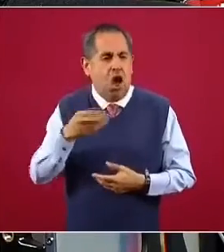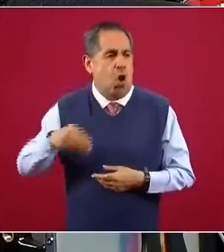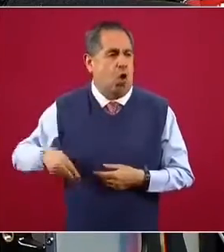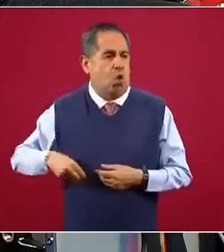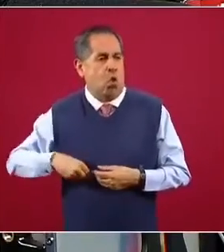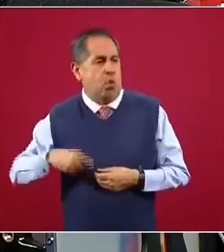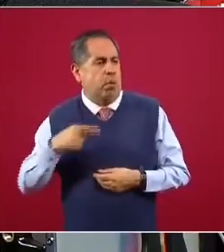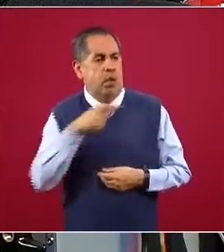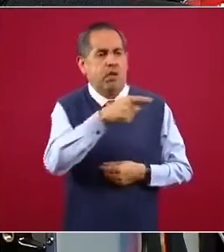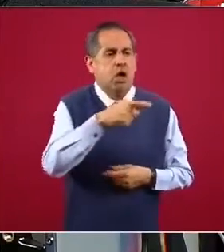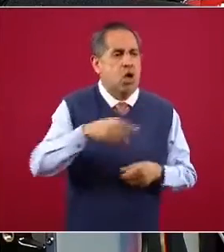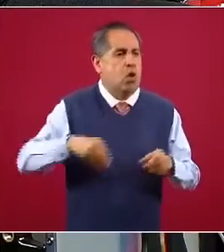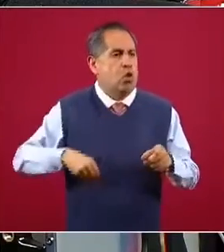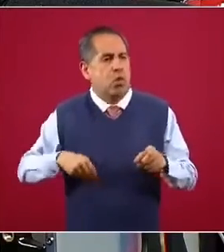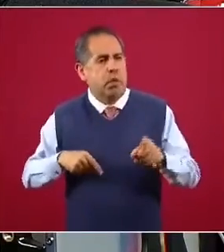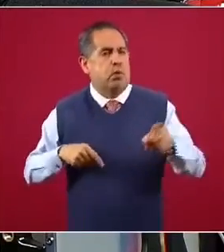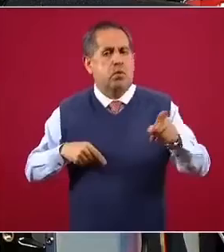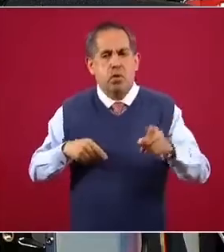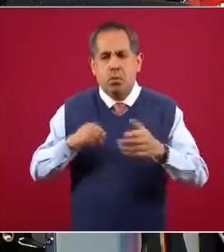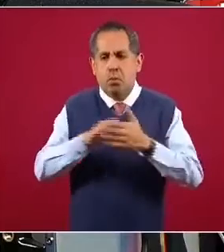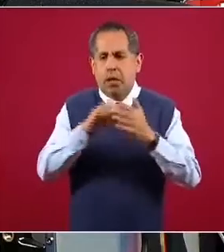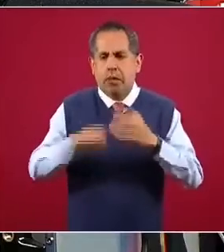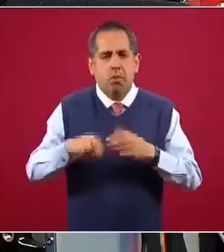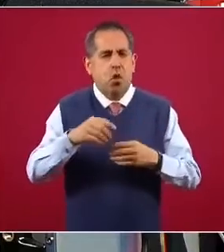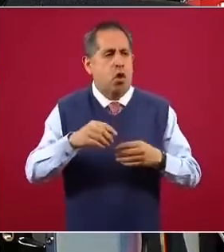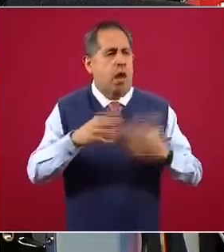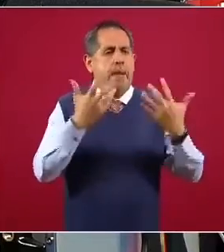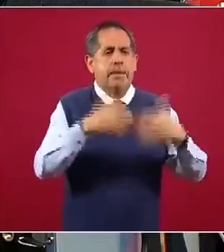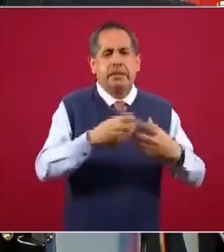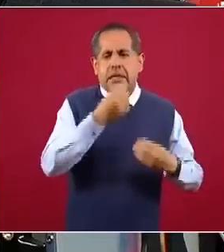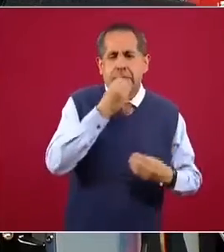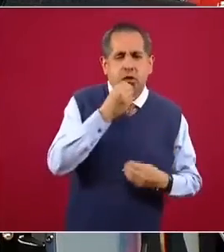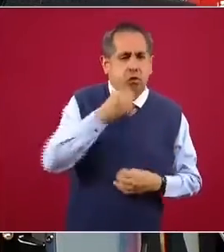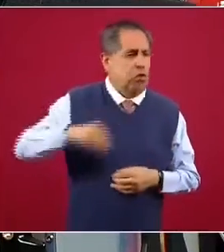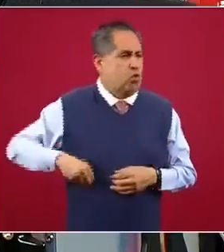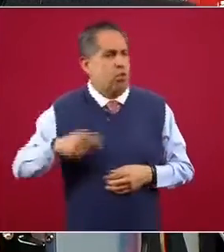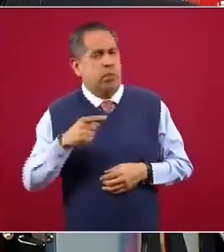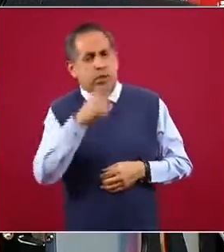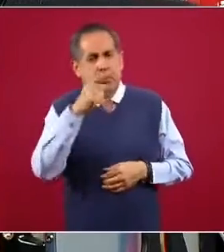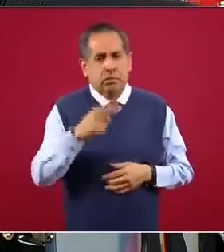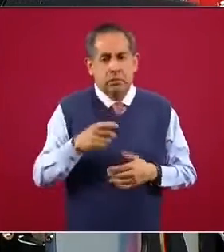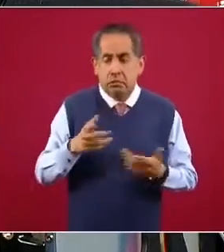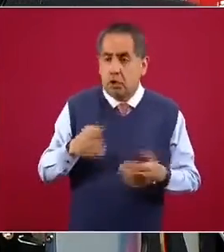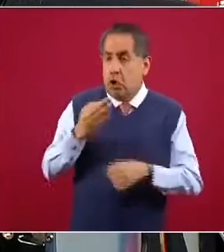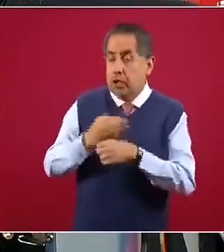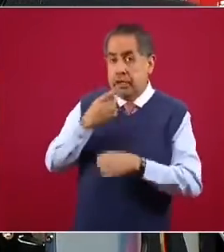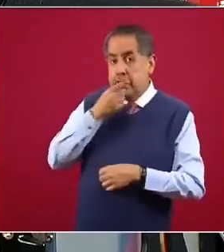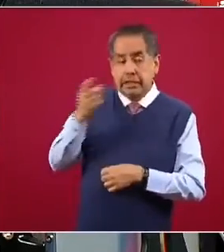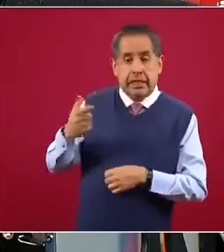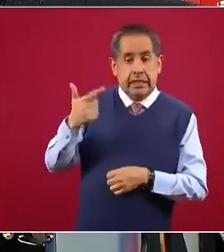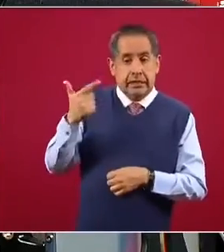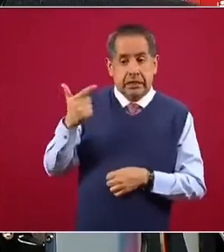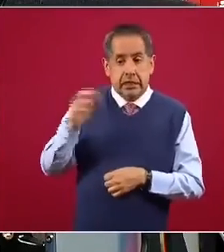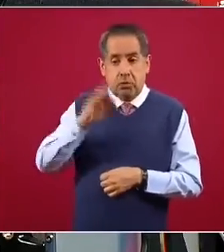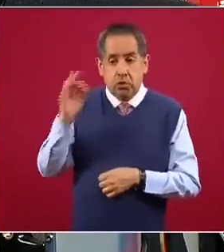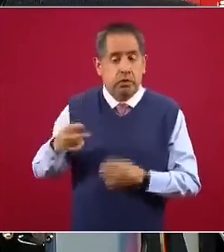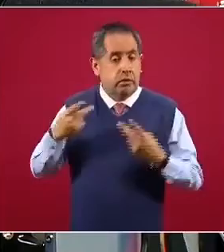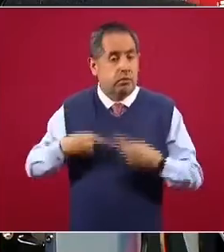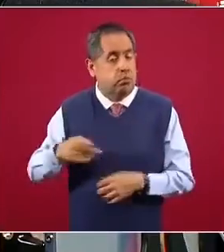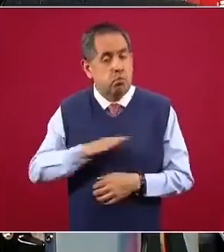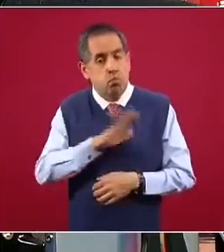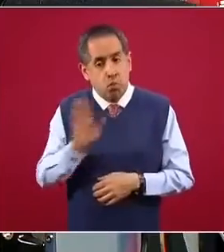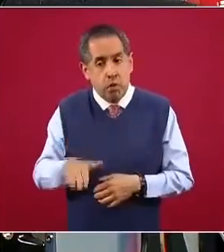culpar a algunas industrias como por ejemplo la de alimentos, y usted habla de este 7% de